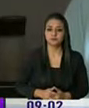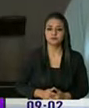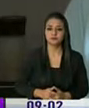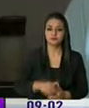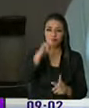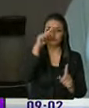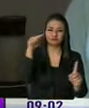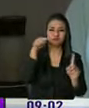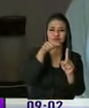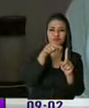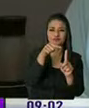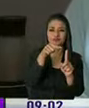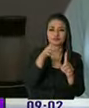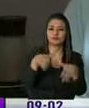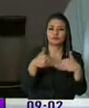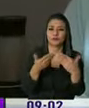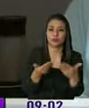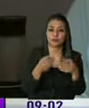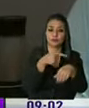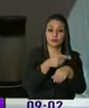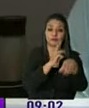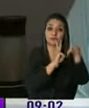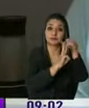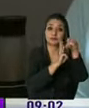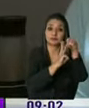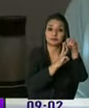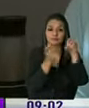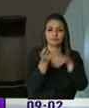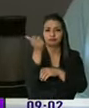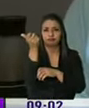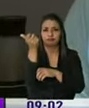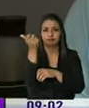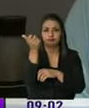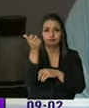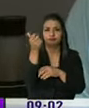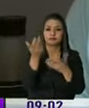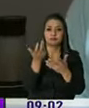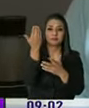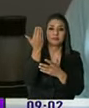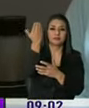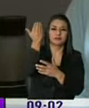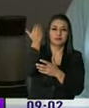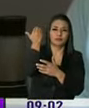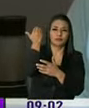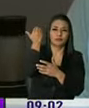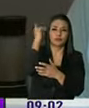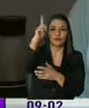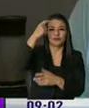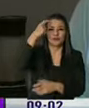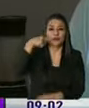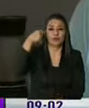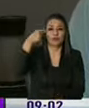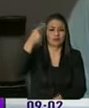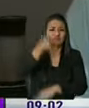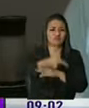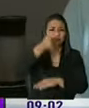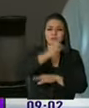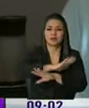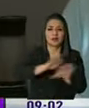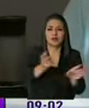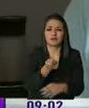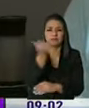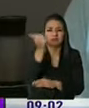línea a desmontar esa institucionalidad y esa legalidad que creó el gobierno autoritario